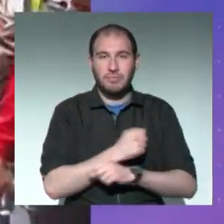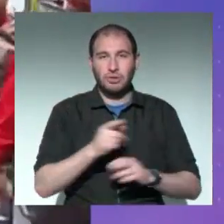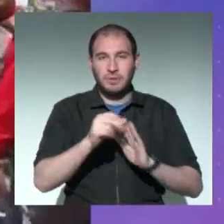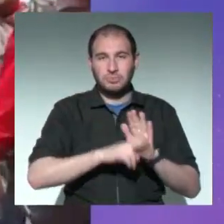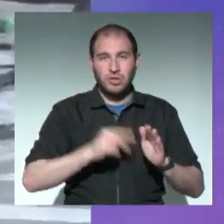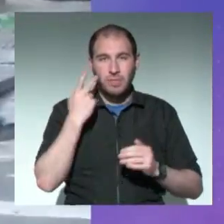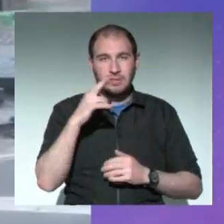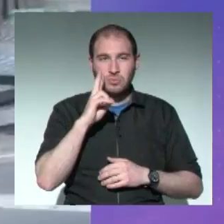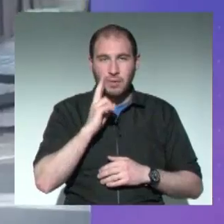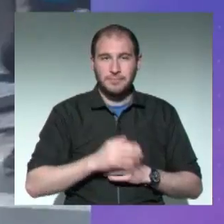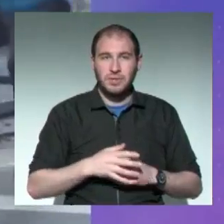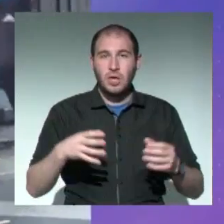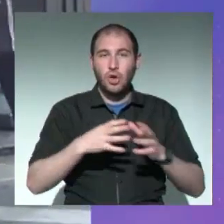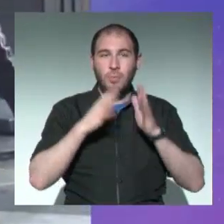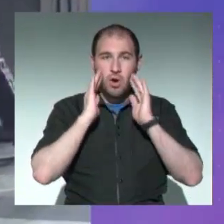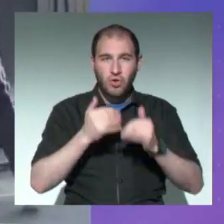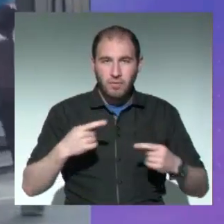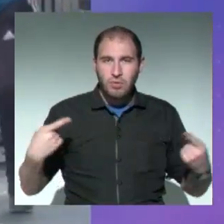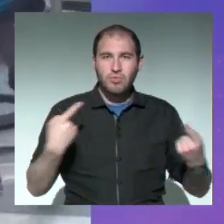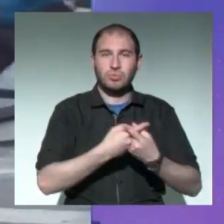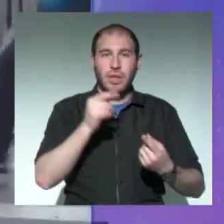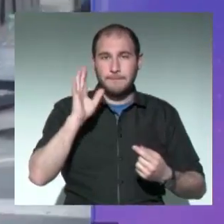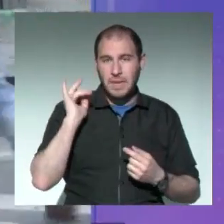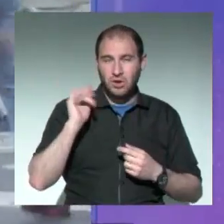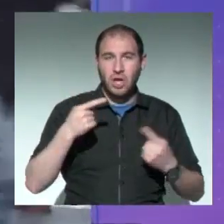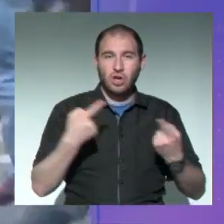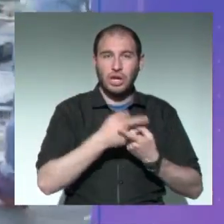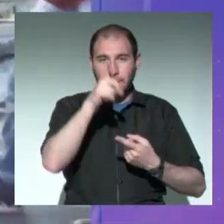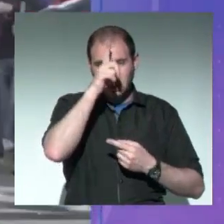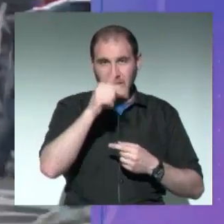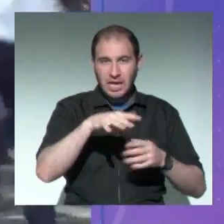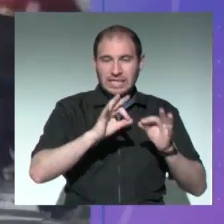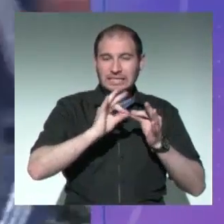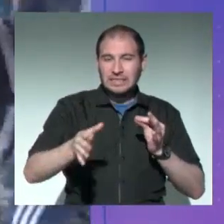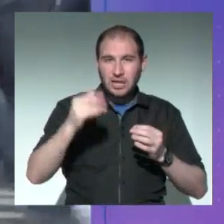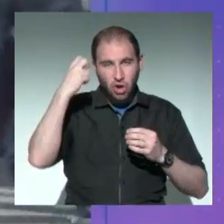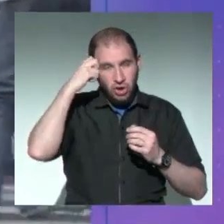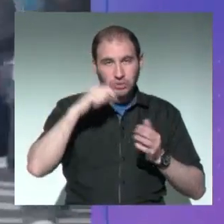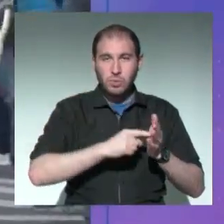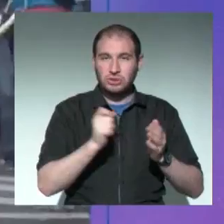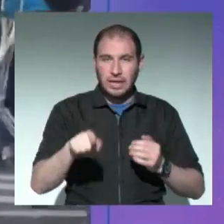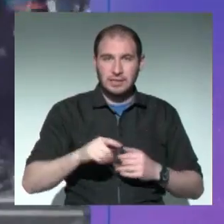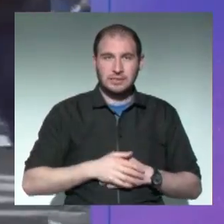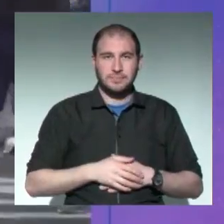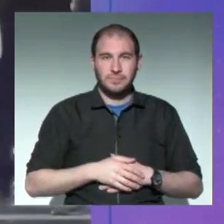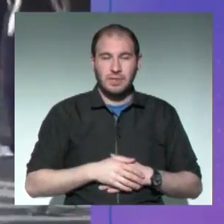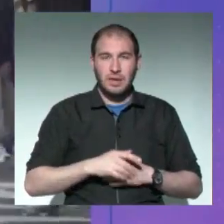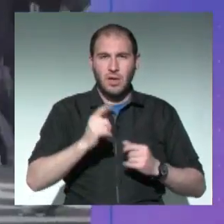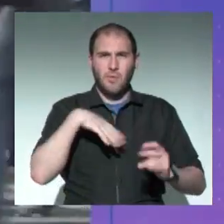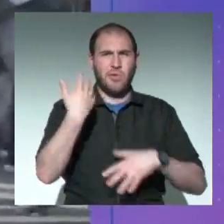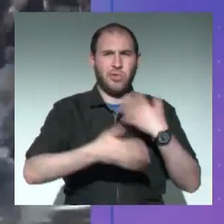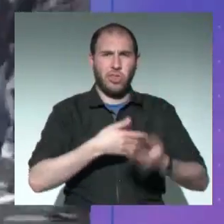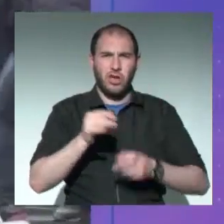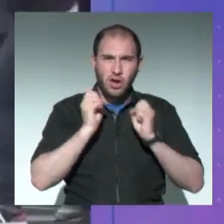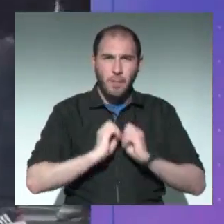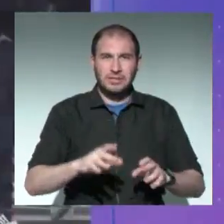presupuesto 2019. Grupos de jóvenes chocaron el miércoles con la policía en los alrededores del Congreso en Buenos Aires. Los disturbios